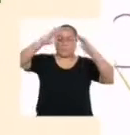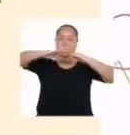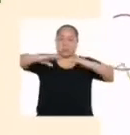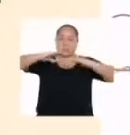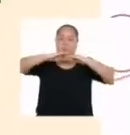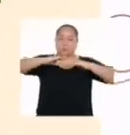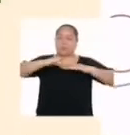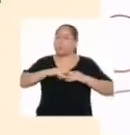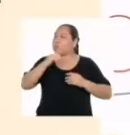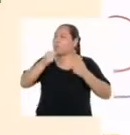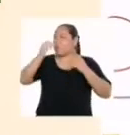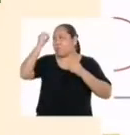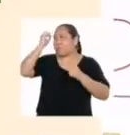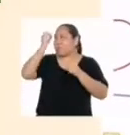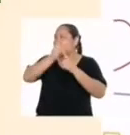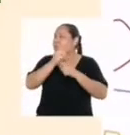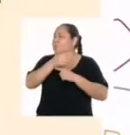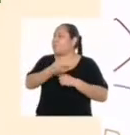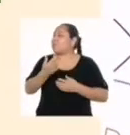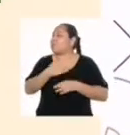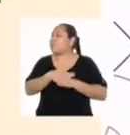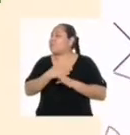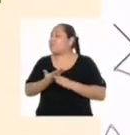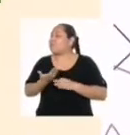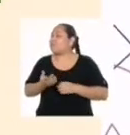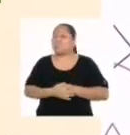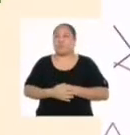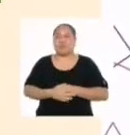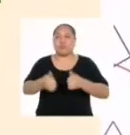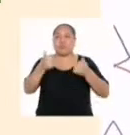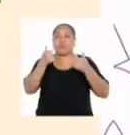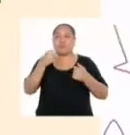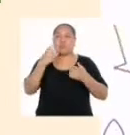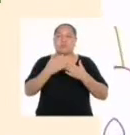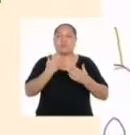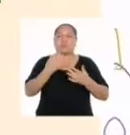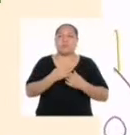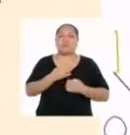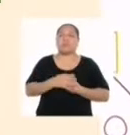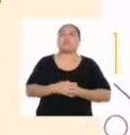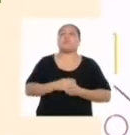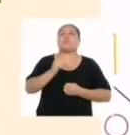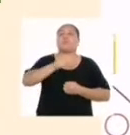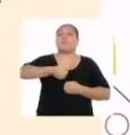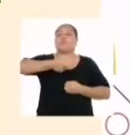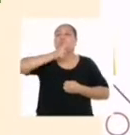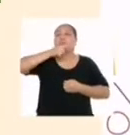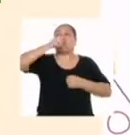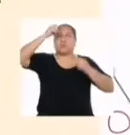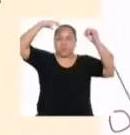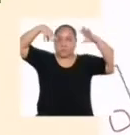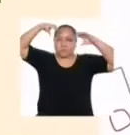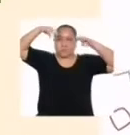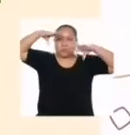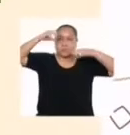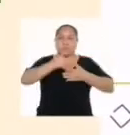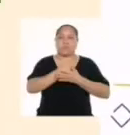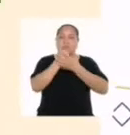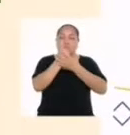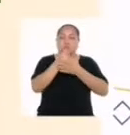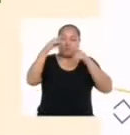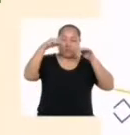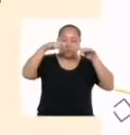qué finalidad lo hacen de esa manera? Muy sencillo. Lo hacen para captar agua de lluvia que favorezcan